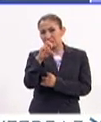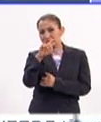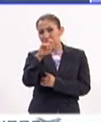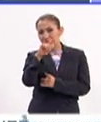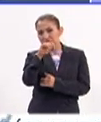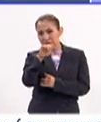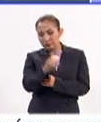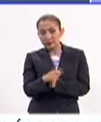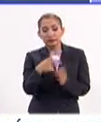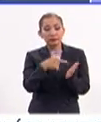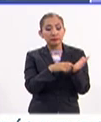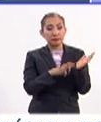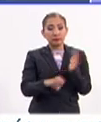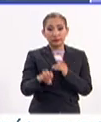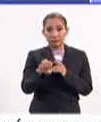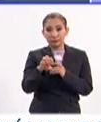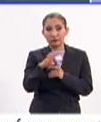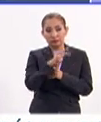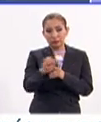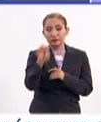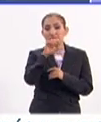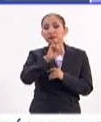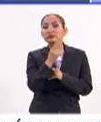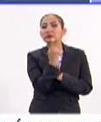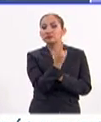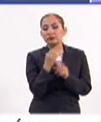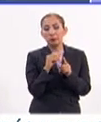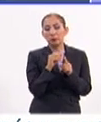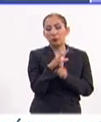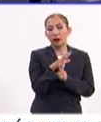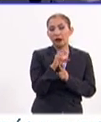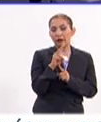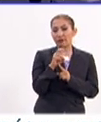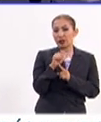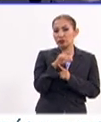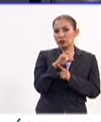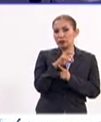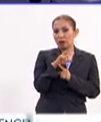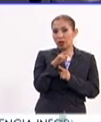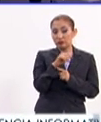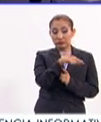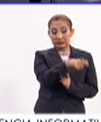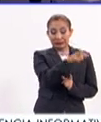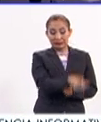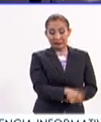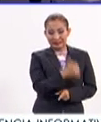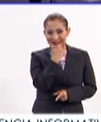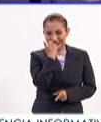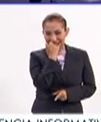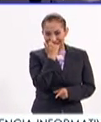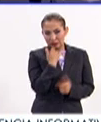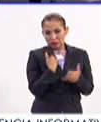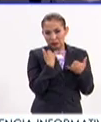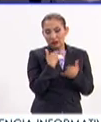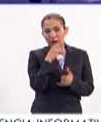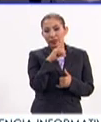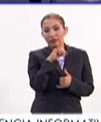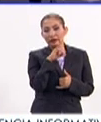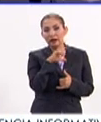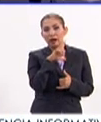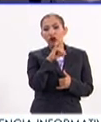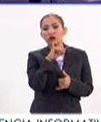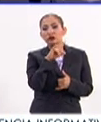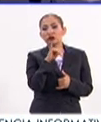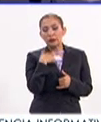vasconcelismo. En 1921, por influencia un poco de Vasconcelos, el joven estudiante Daniel Cosío